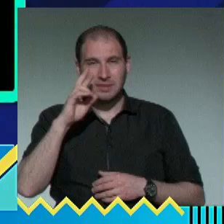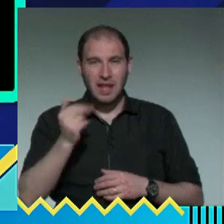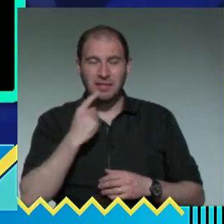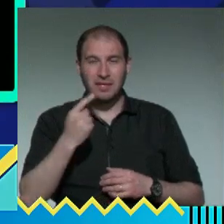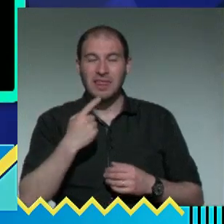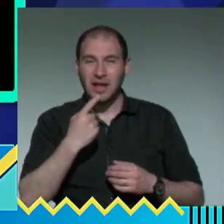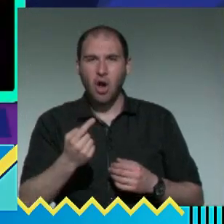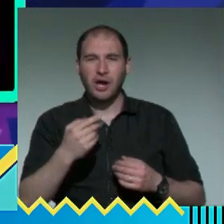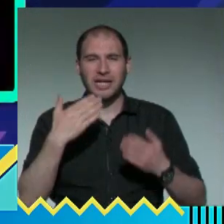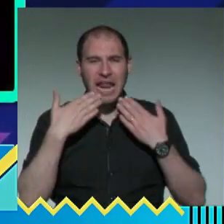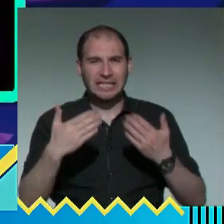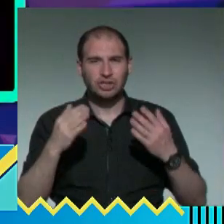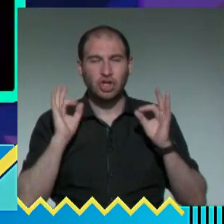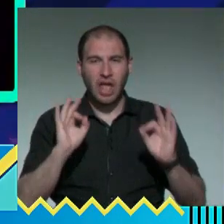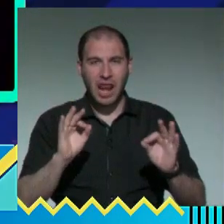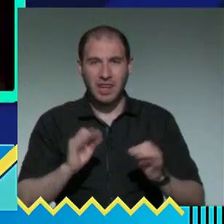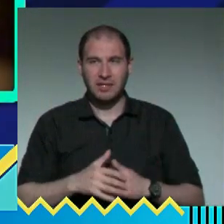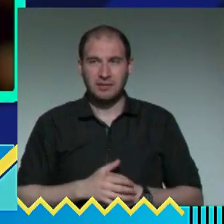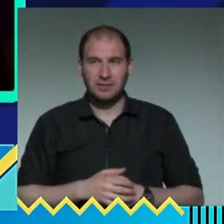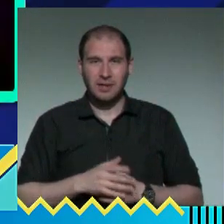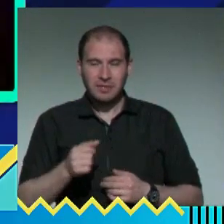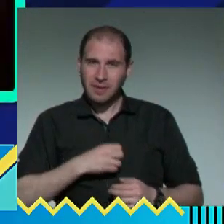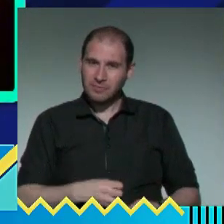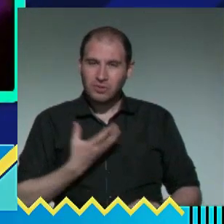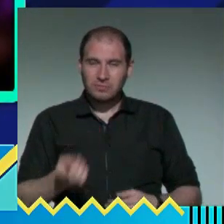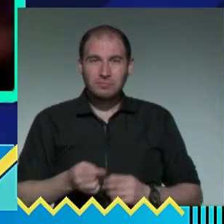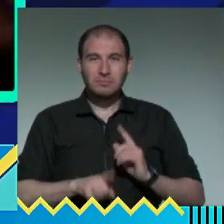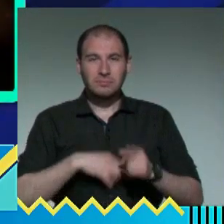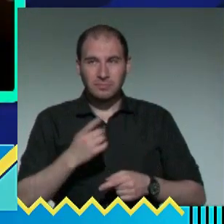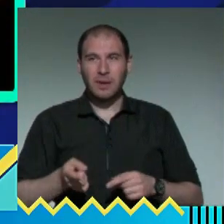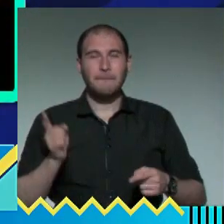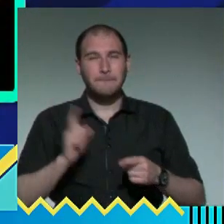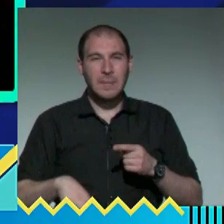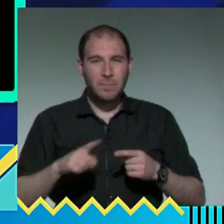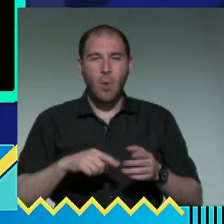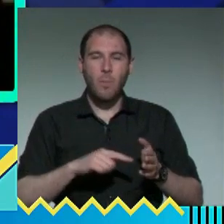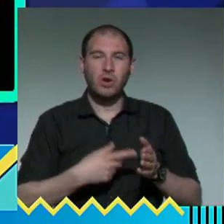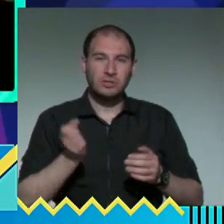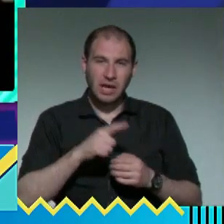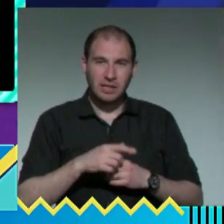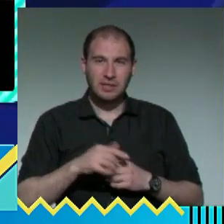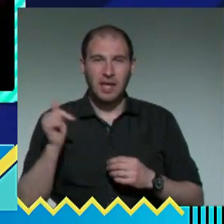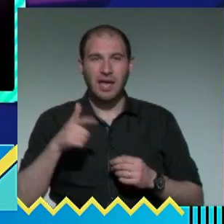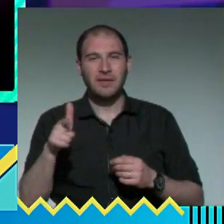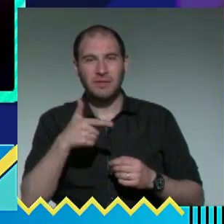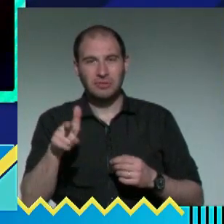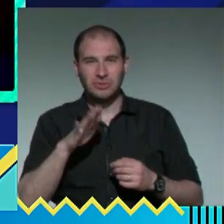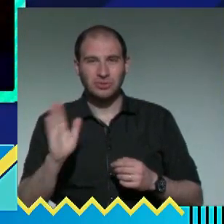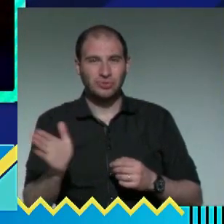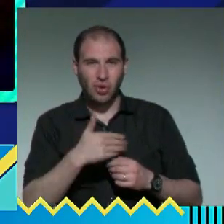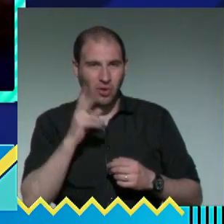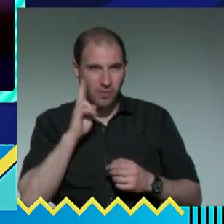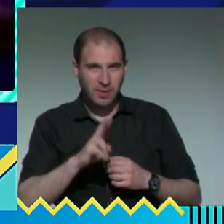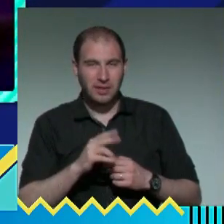gracias totales y me quedó como la frase como que espontánea, y después lo repitió en Buenos Aires y ahí esa es la grabación que todos vemos de